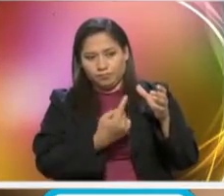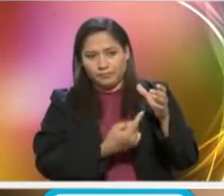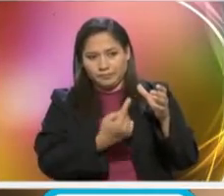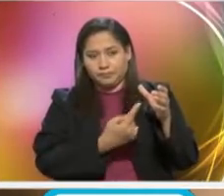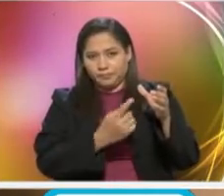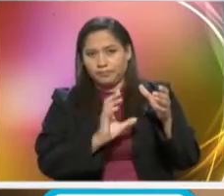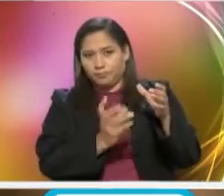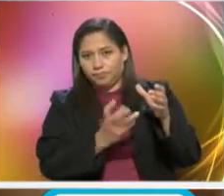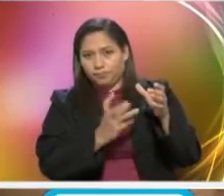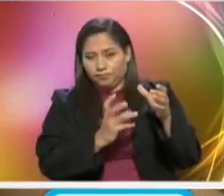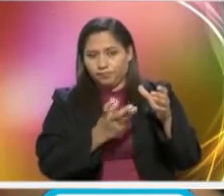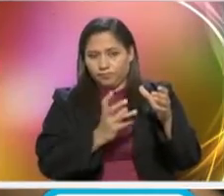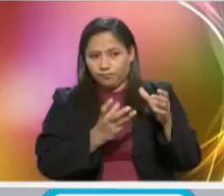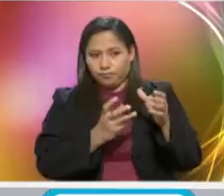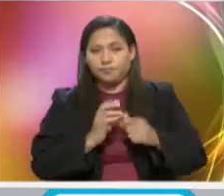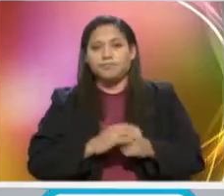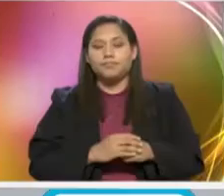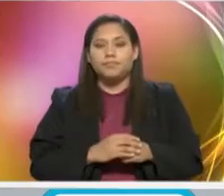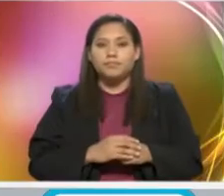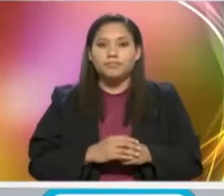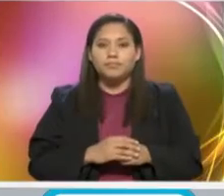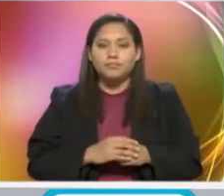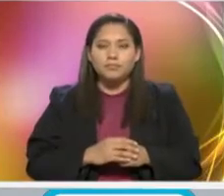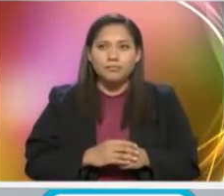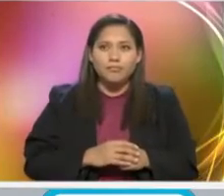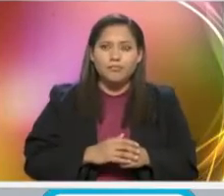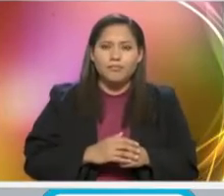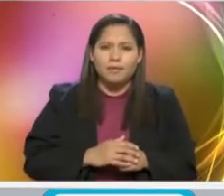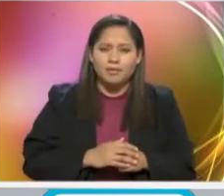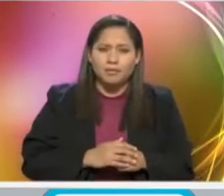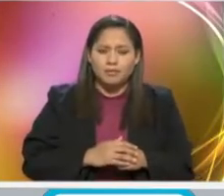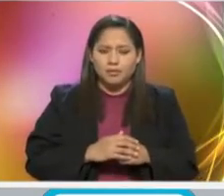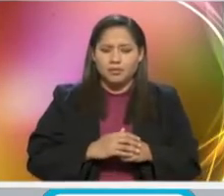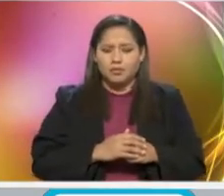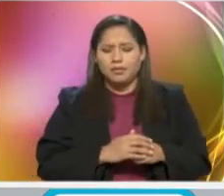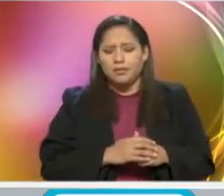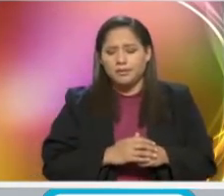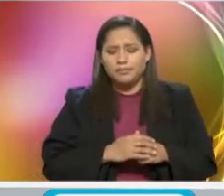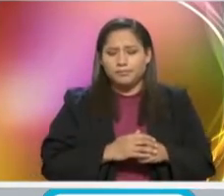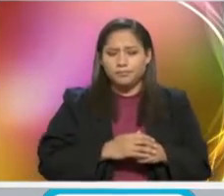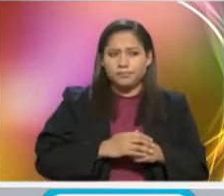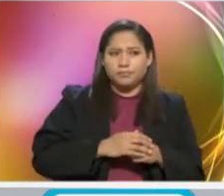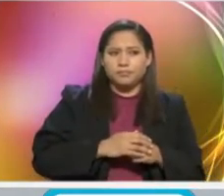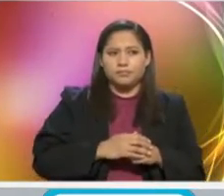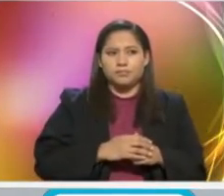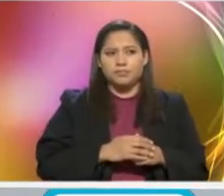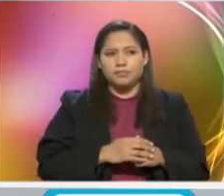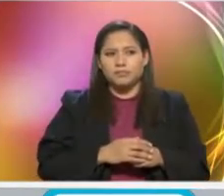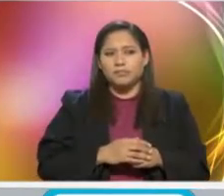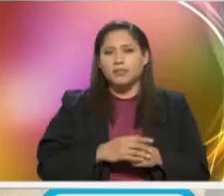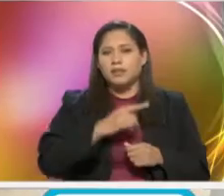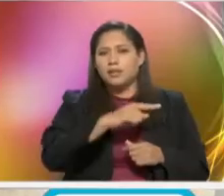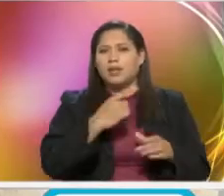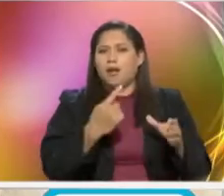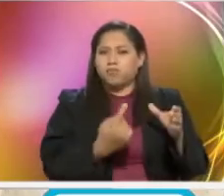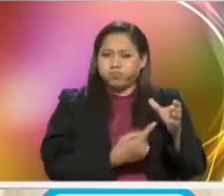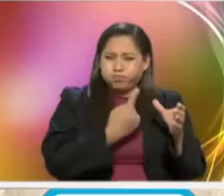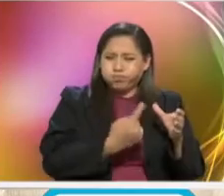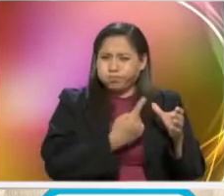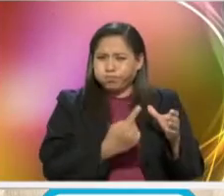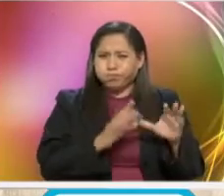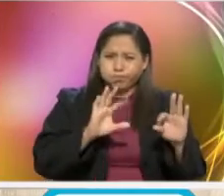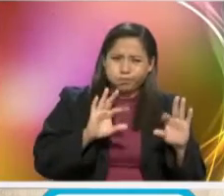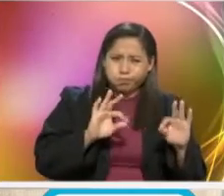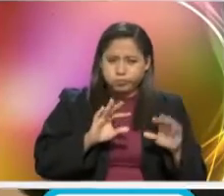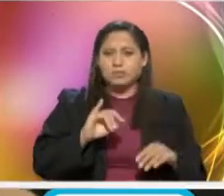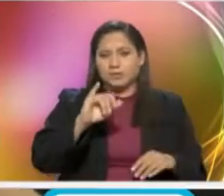Perfecto, ahí se va ¿Cuál es atorando. como el secreto de esta receta, digamos, que quede espeso, ¿no? Sí, No pues tan líquido. No, sí,